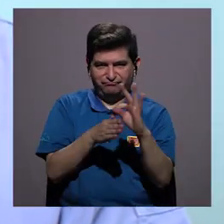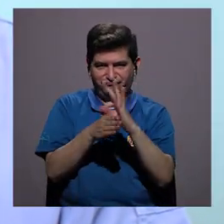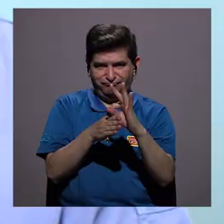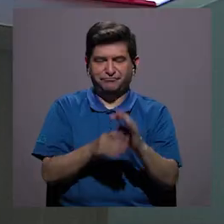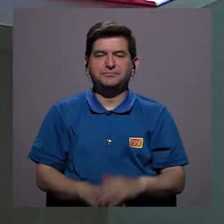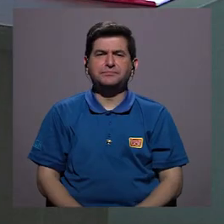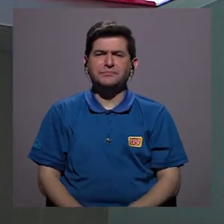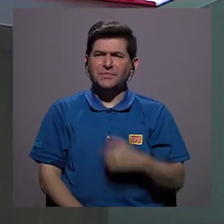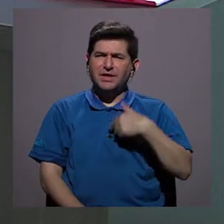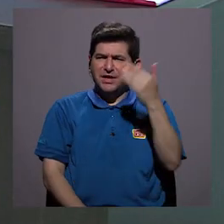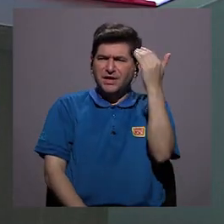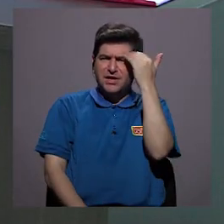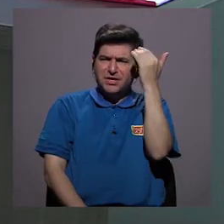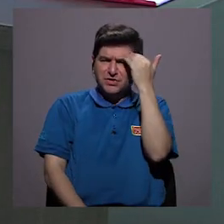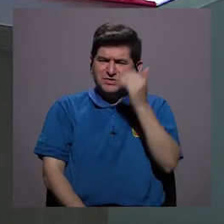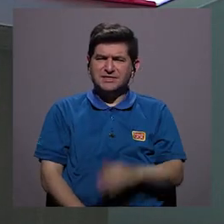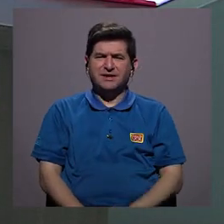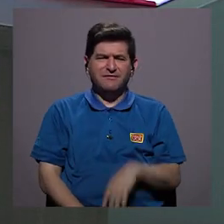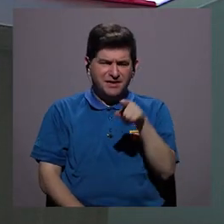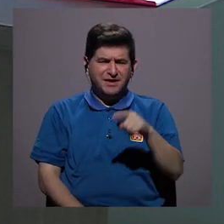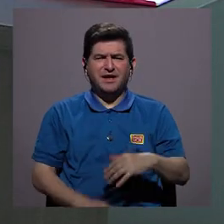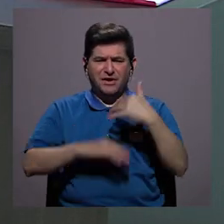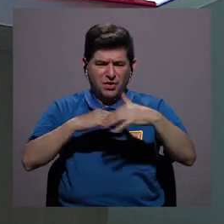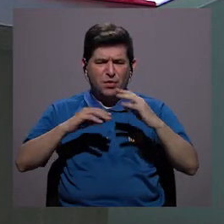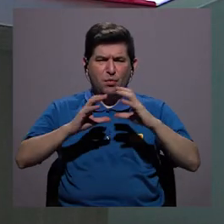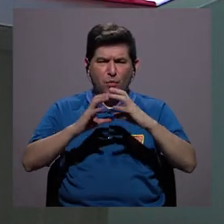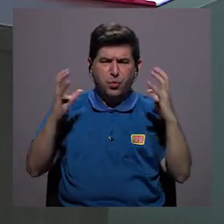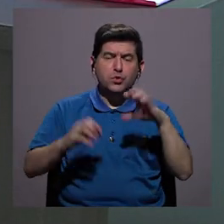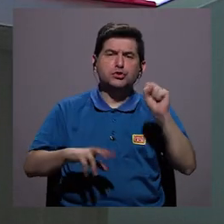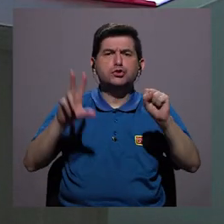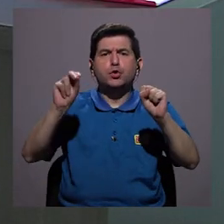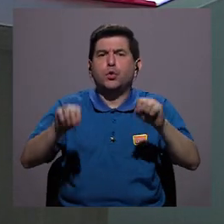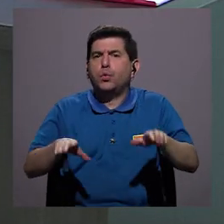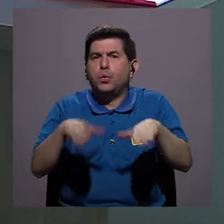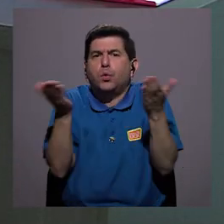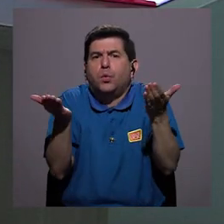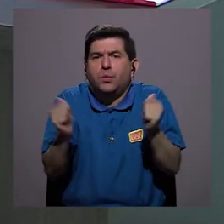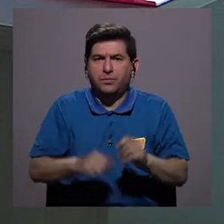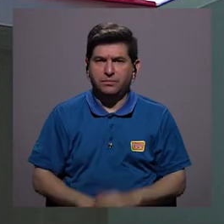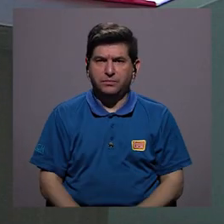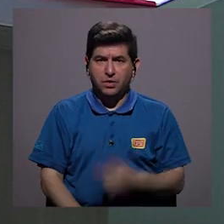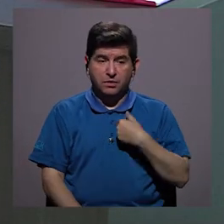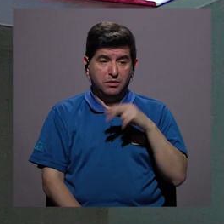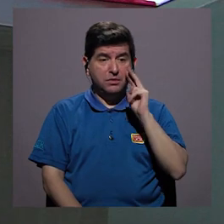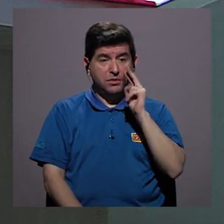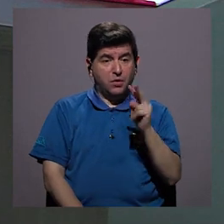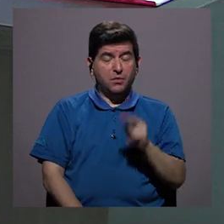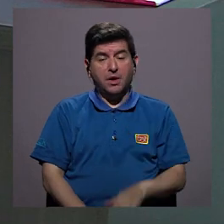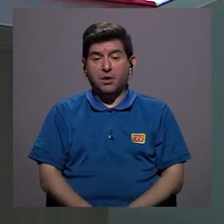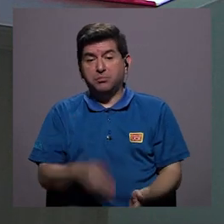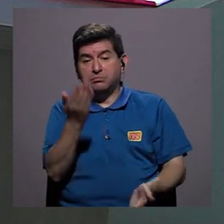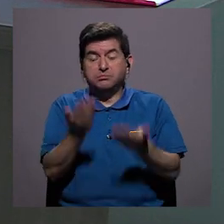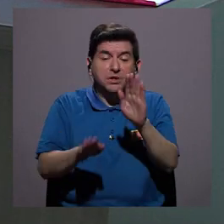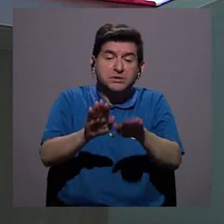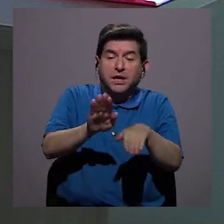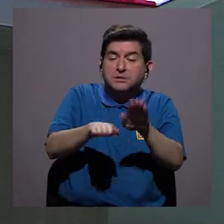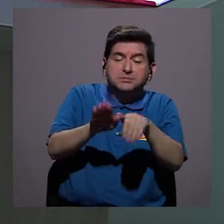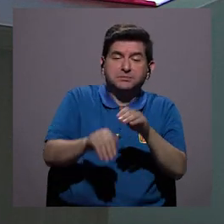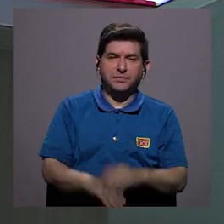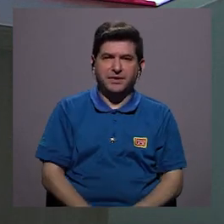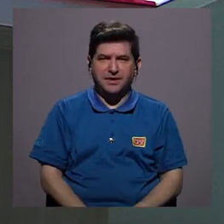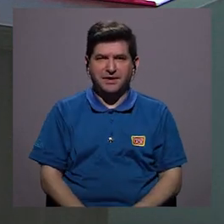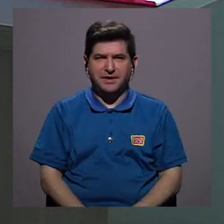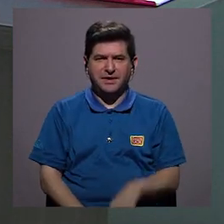manera. Doctor, ¿y cuándo sé que es una varice y cuándo no? O sea, porque yo me puedo ver a través de mi piel, digamos,